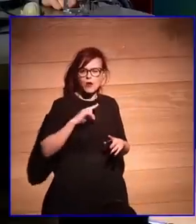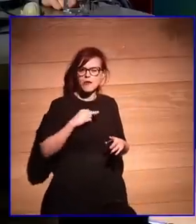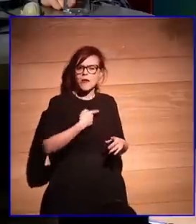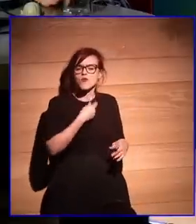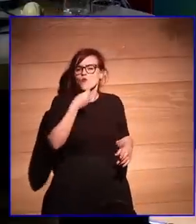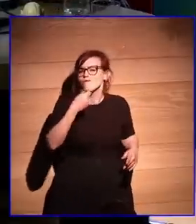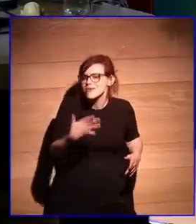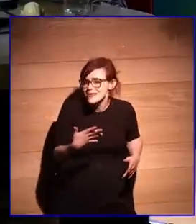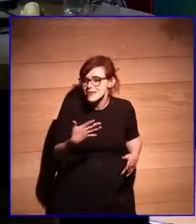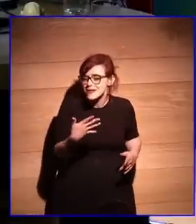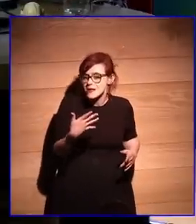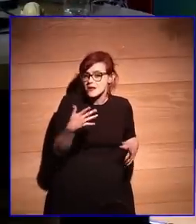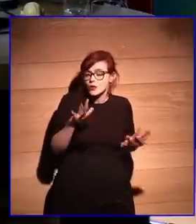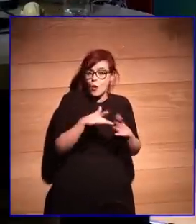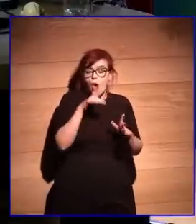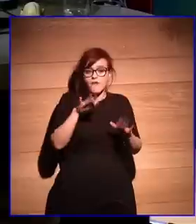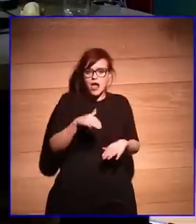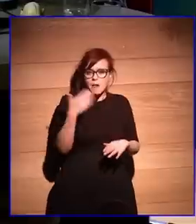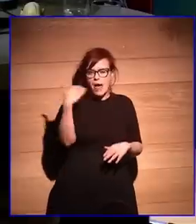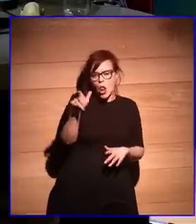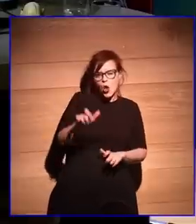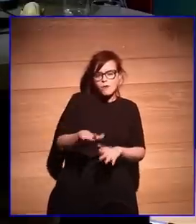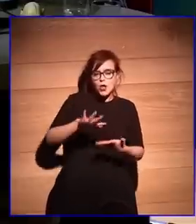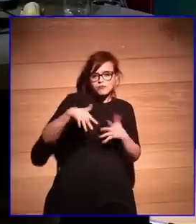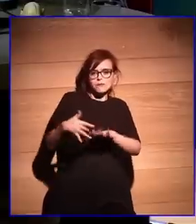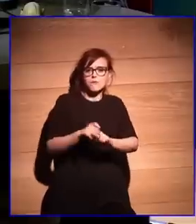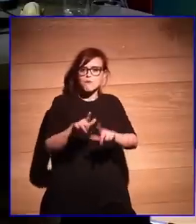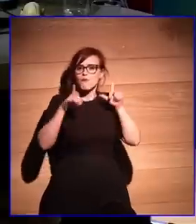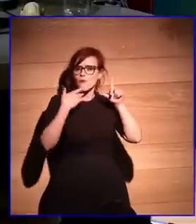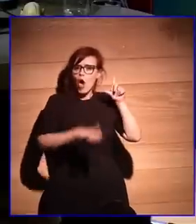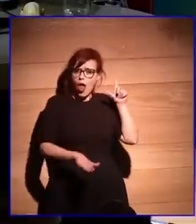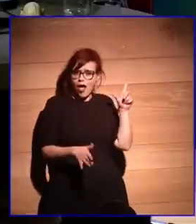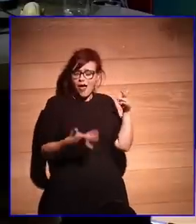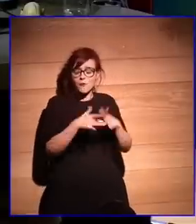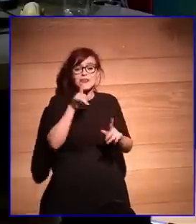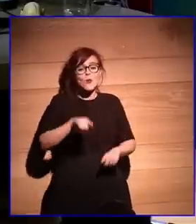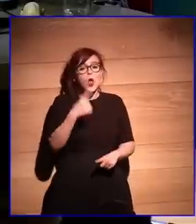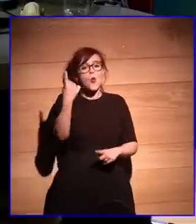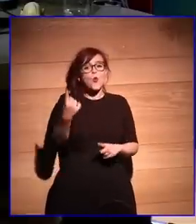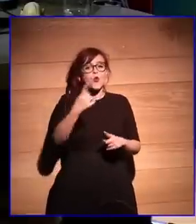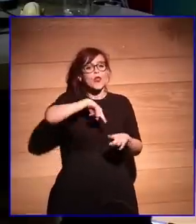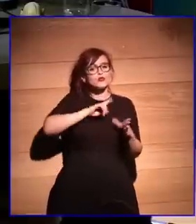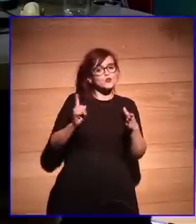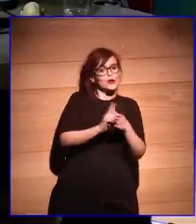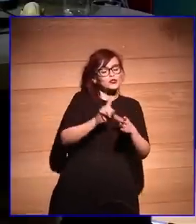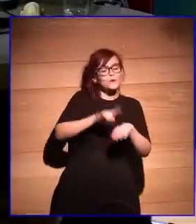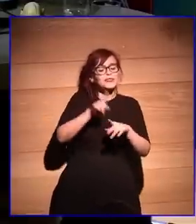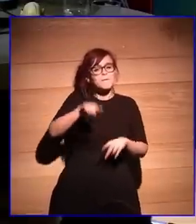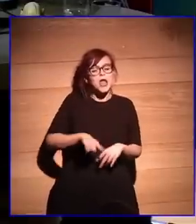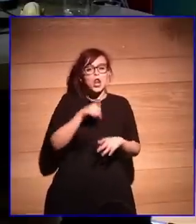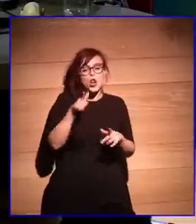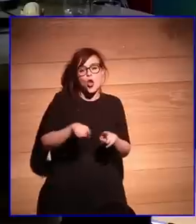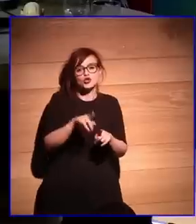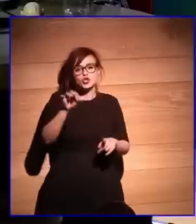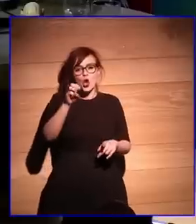malo mole, ¿no? Mira, que sea el protagonista. Y que ha pasado, lo nombraba antes Juan, ¿no? Ha pasado con uno de los nuestros, ha pasado luego en Los Soprano. Son